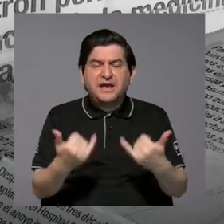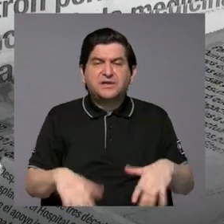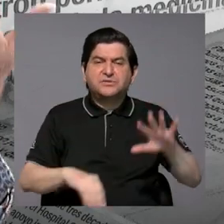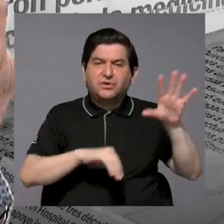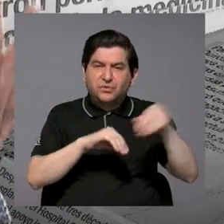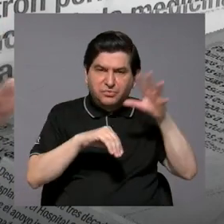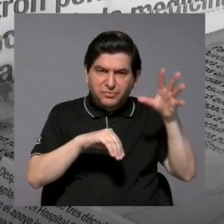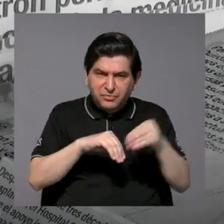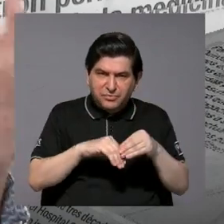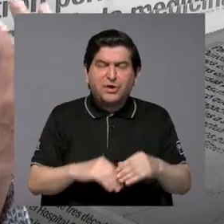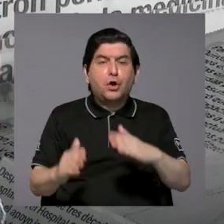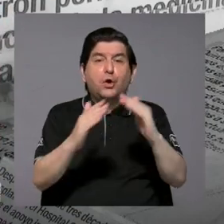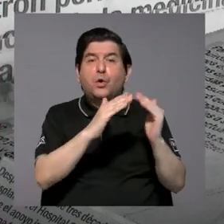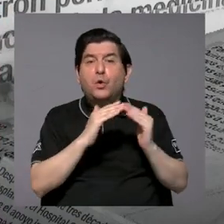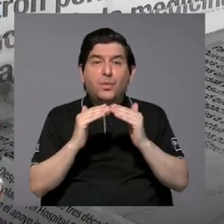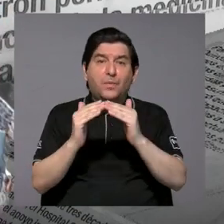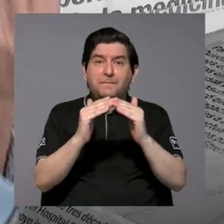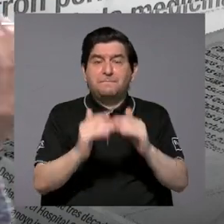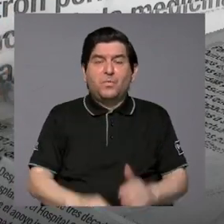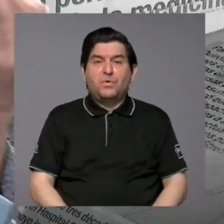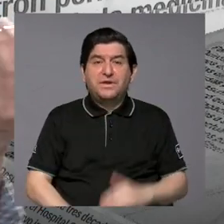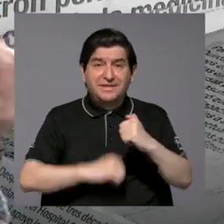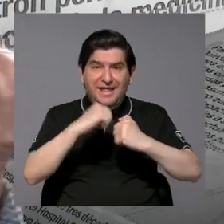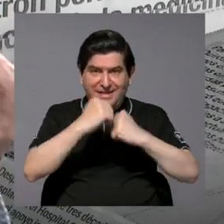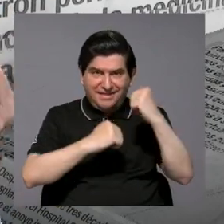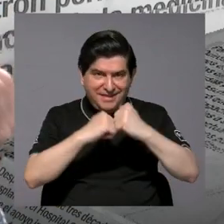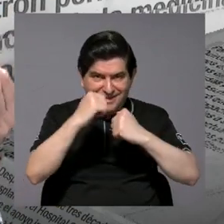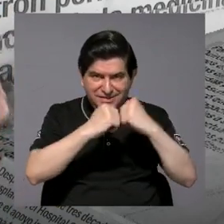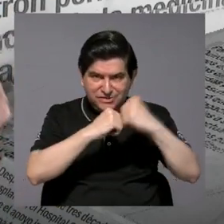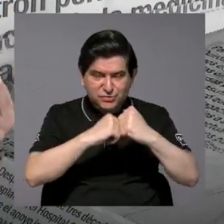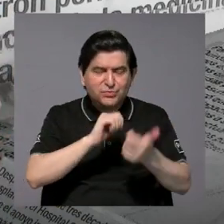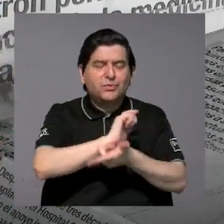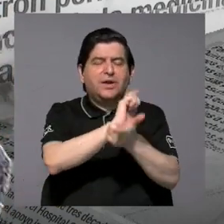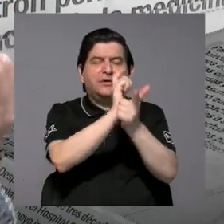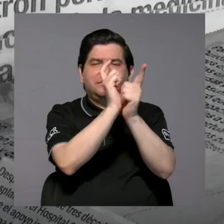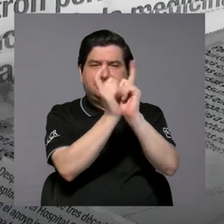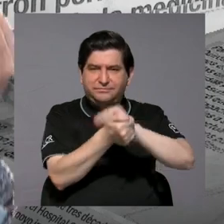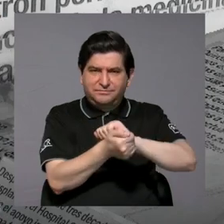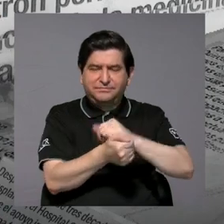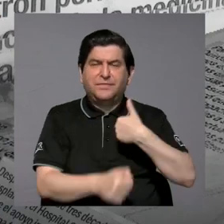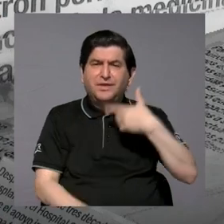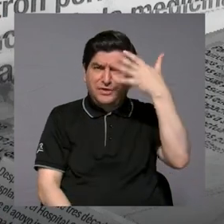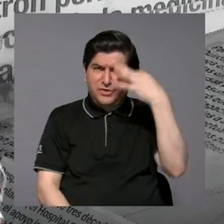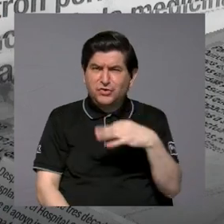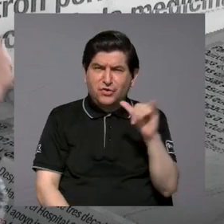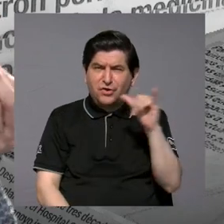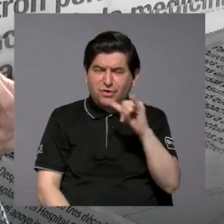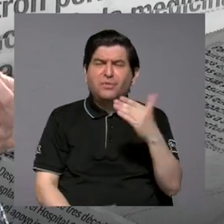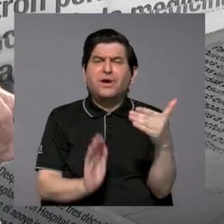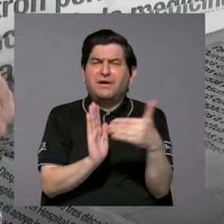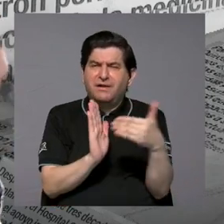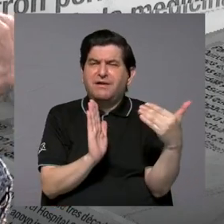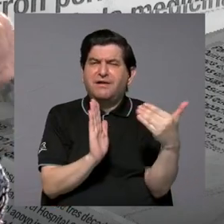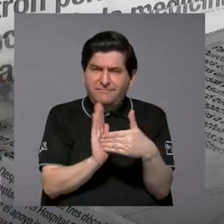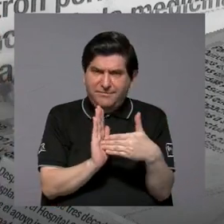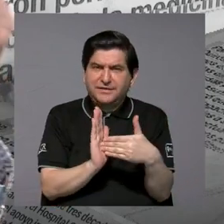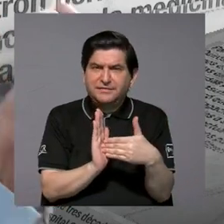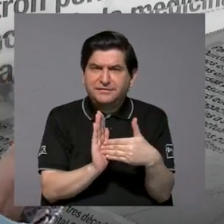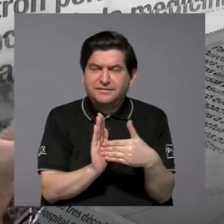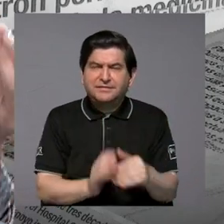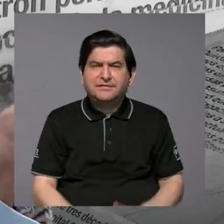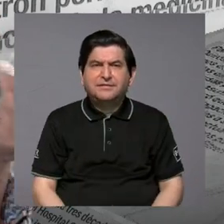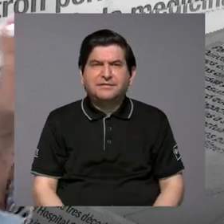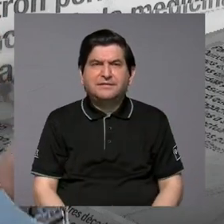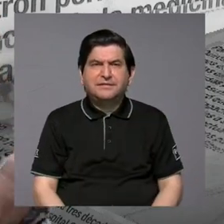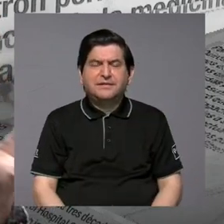eh las comunidades en su estructura también están cambiando Y creo que eso también está afectando eh la